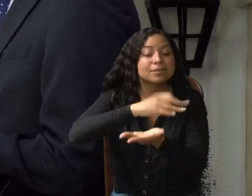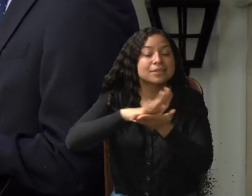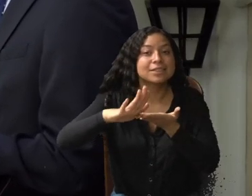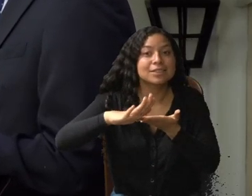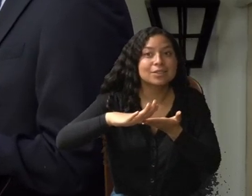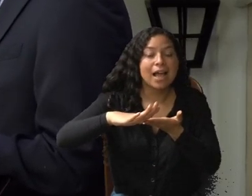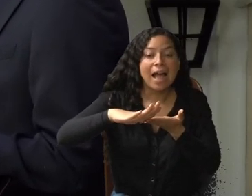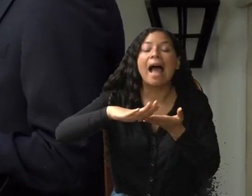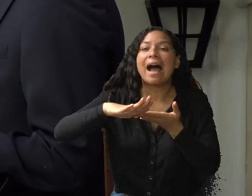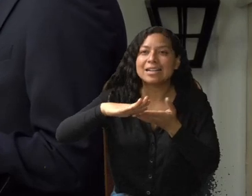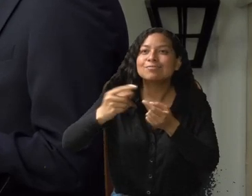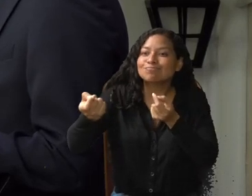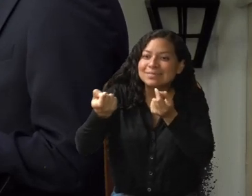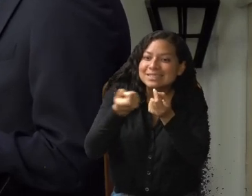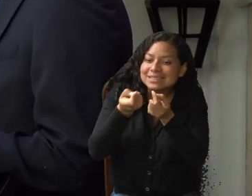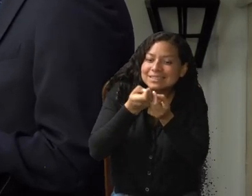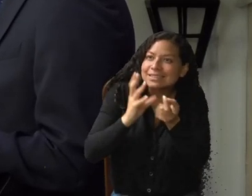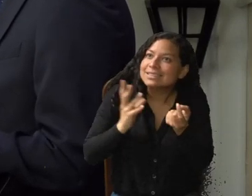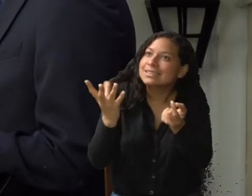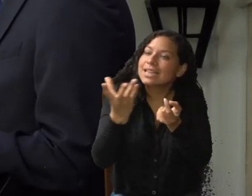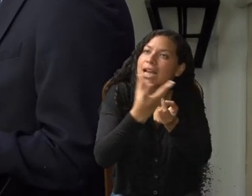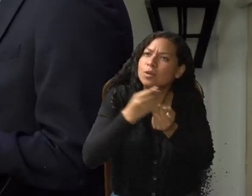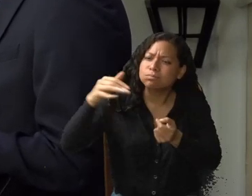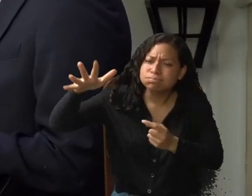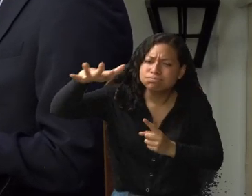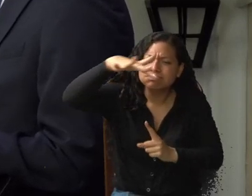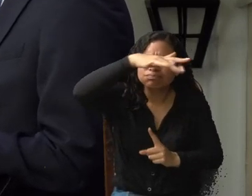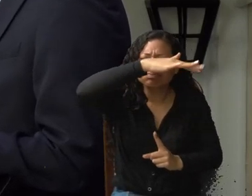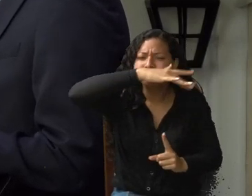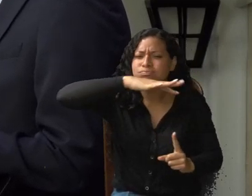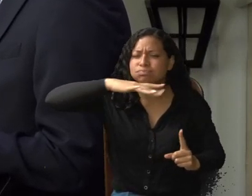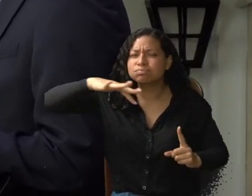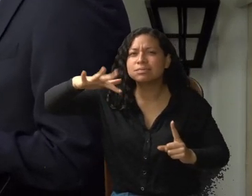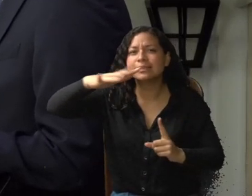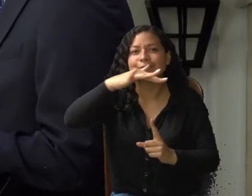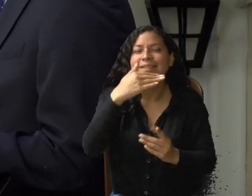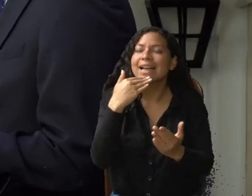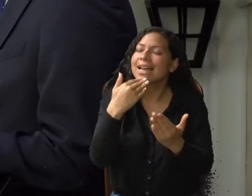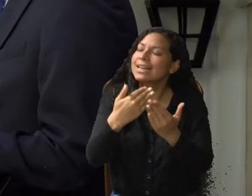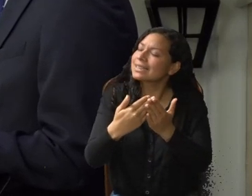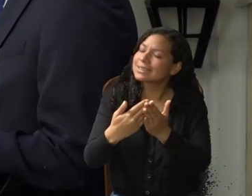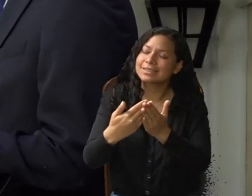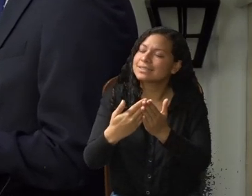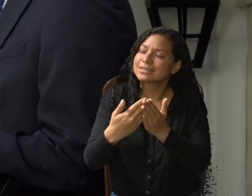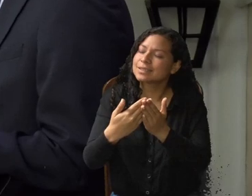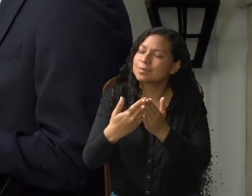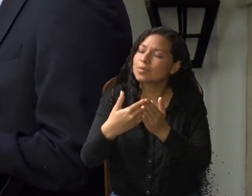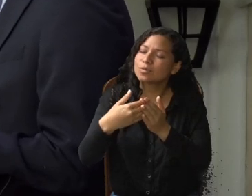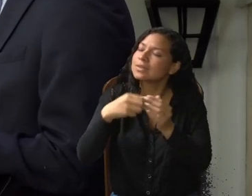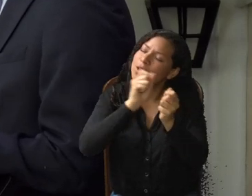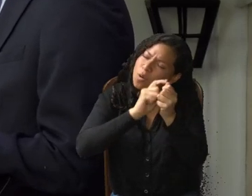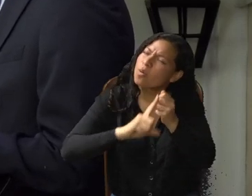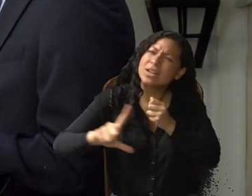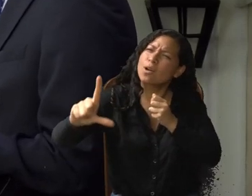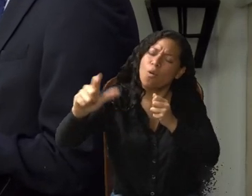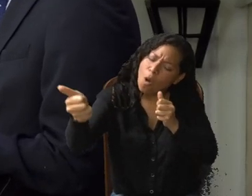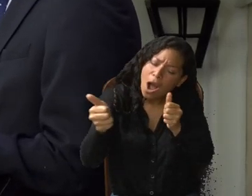se sigue moviendo alrededor nuestro. Gracias porque no nos dejas solos. Sin embargo,